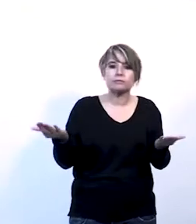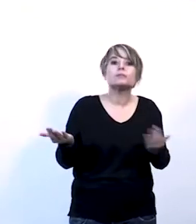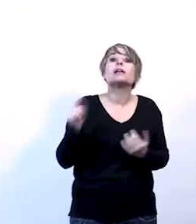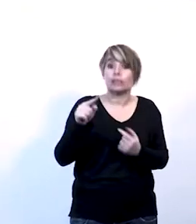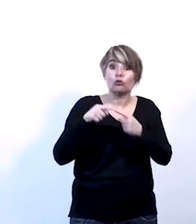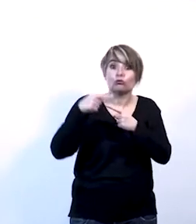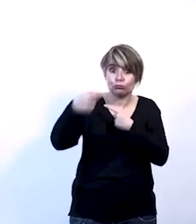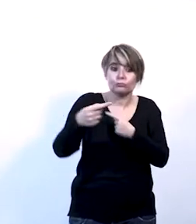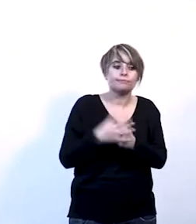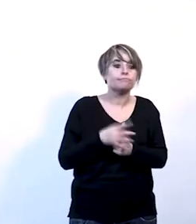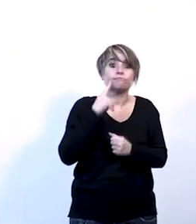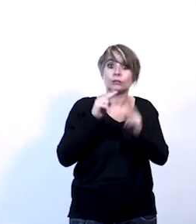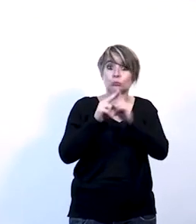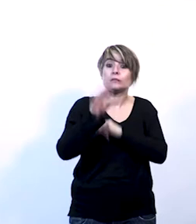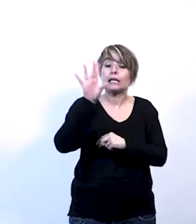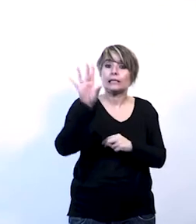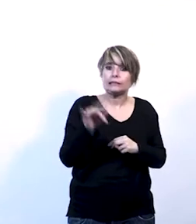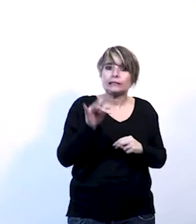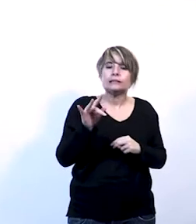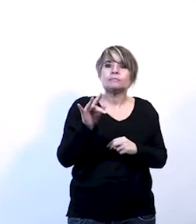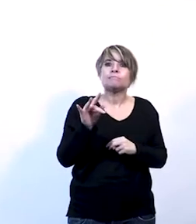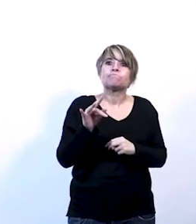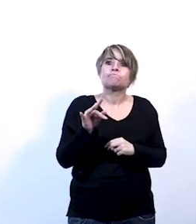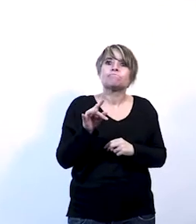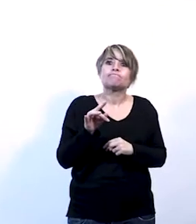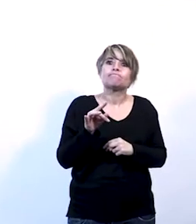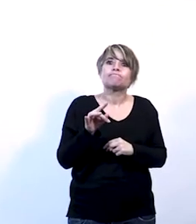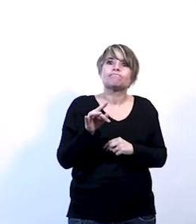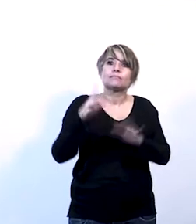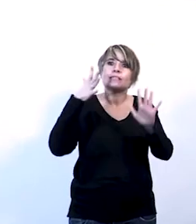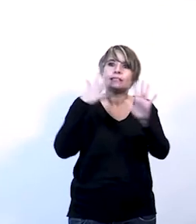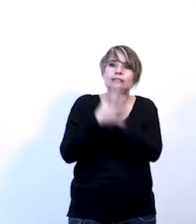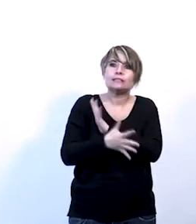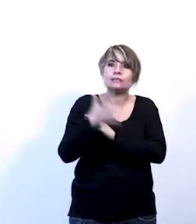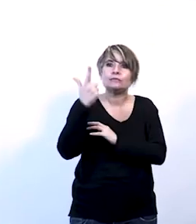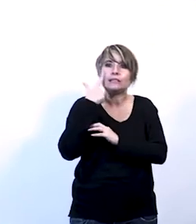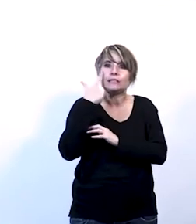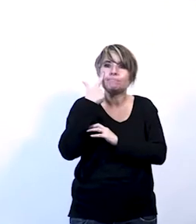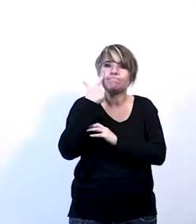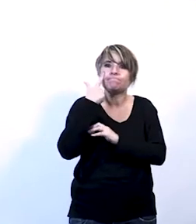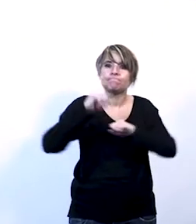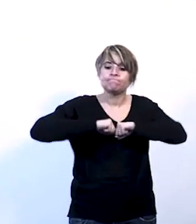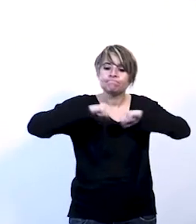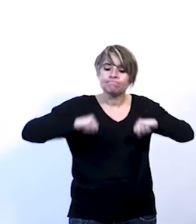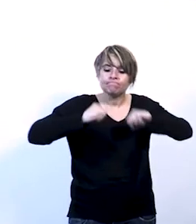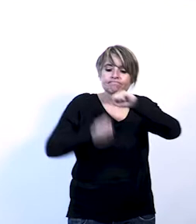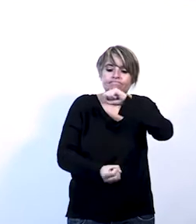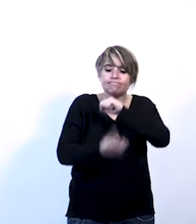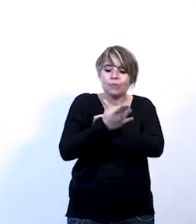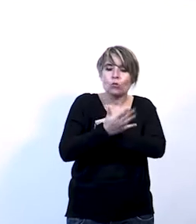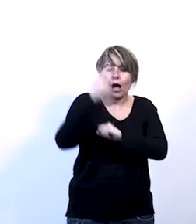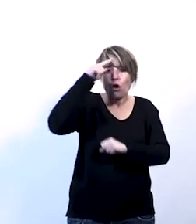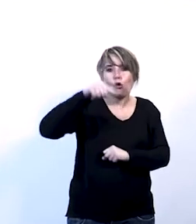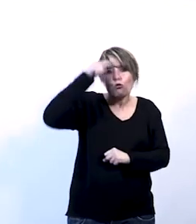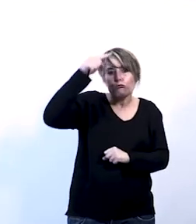sí. ¿Y sabes qué? Es hacer, establecer y crear una cultura de escasez.